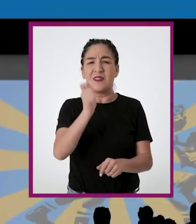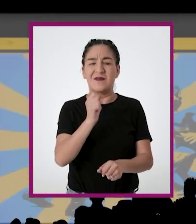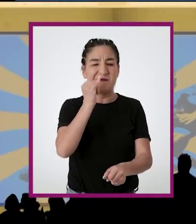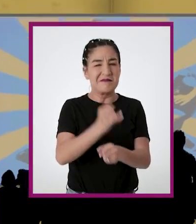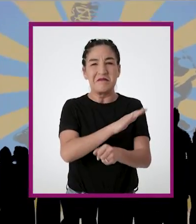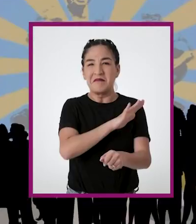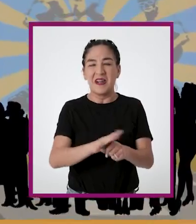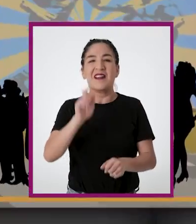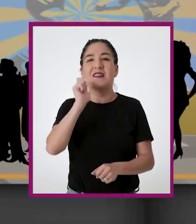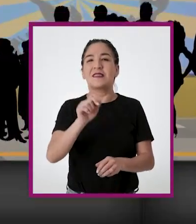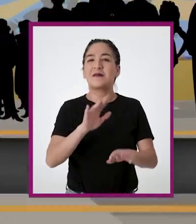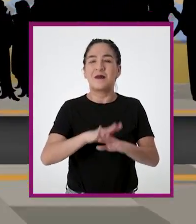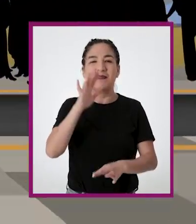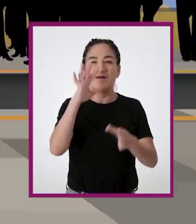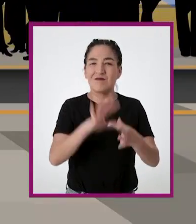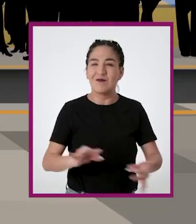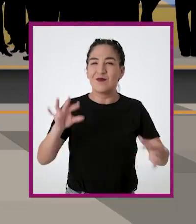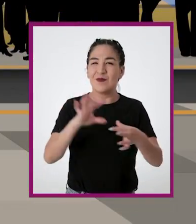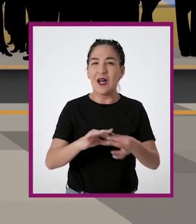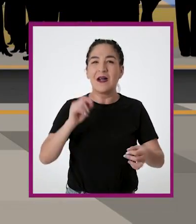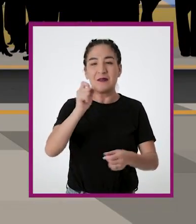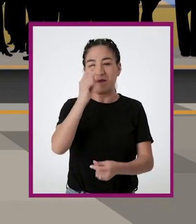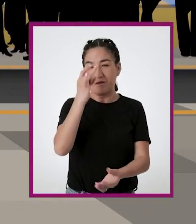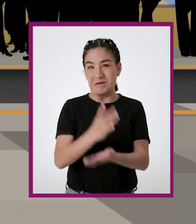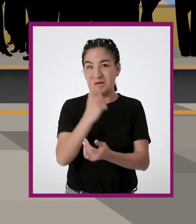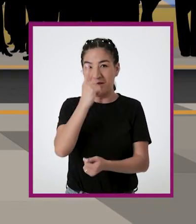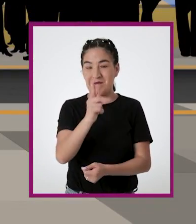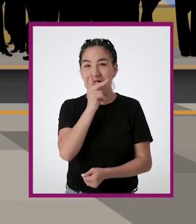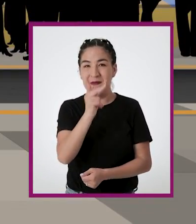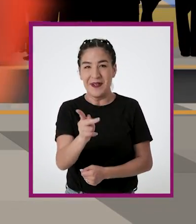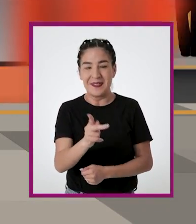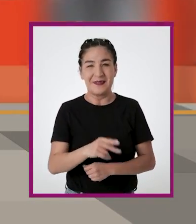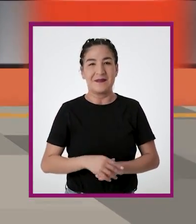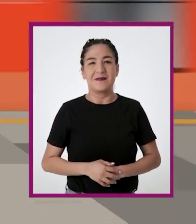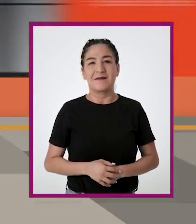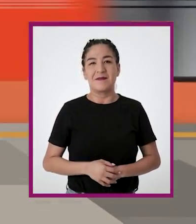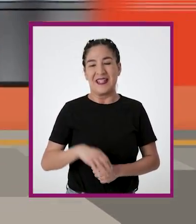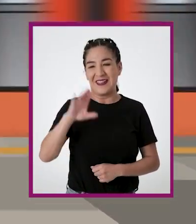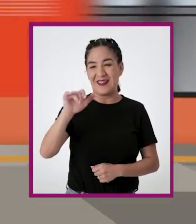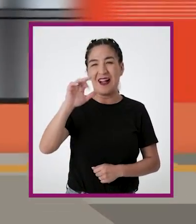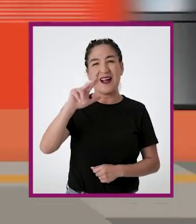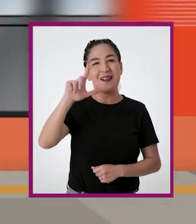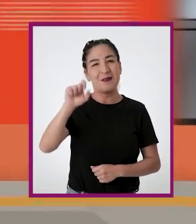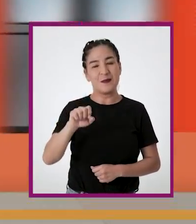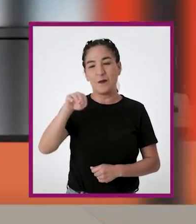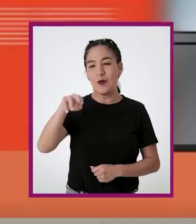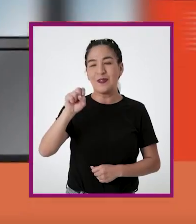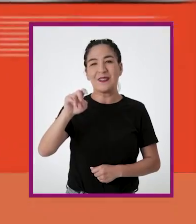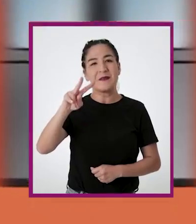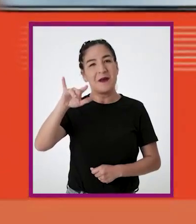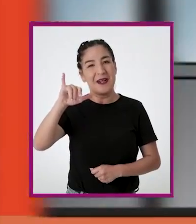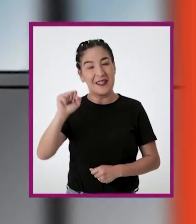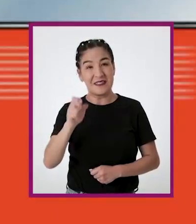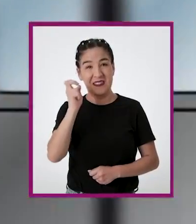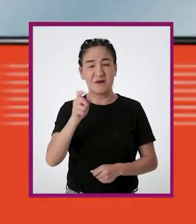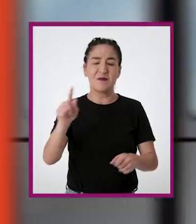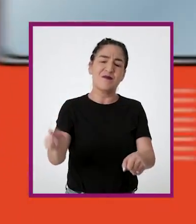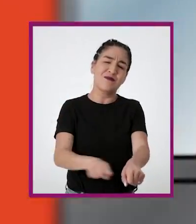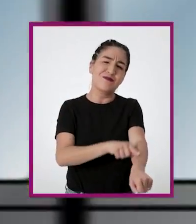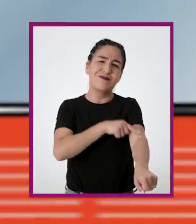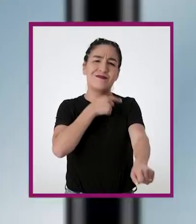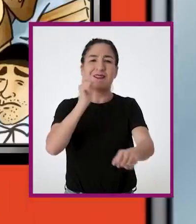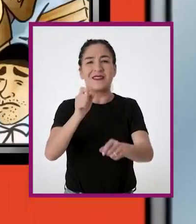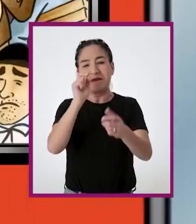Sería imposible describir al mayor de nuestros cronistas con una sola palabra. Carlos Monsiváis, al igual